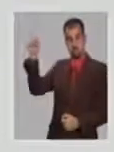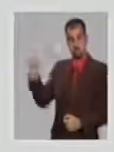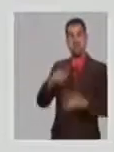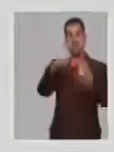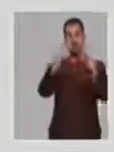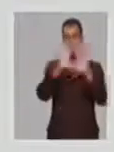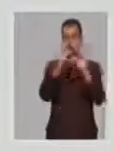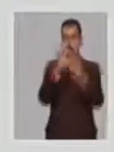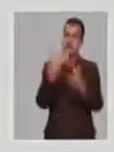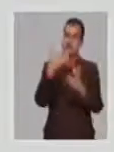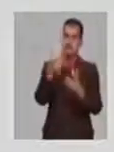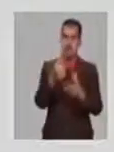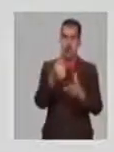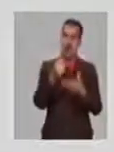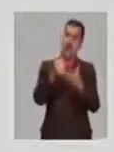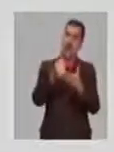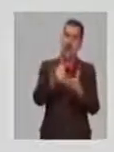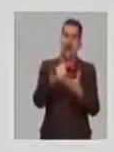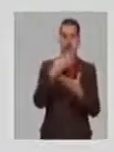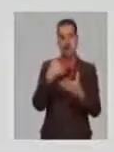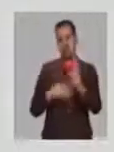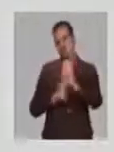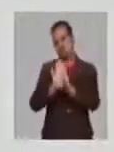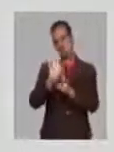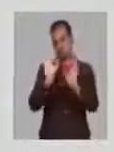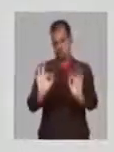de este candidato.